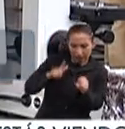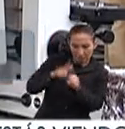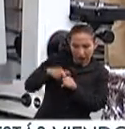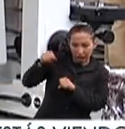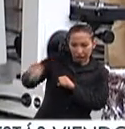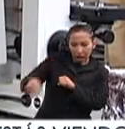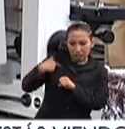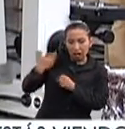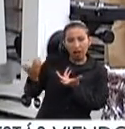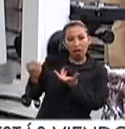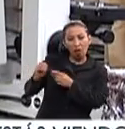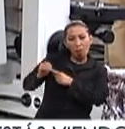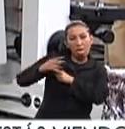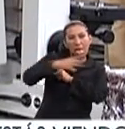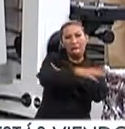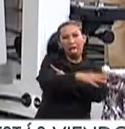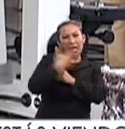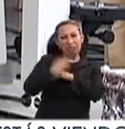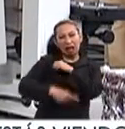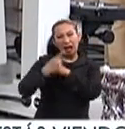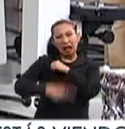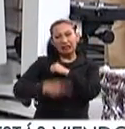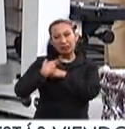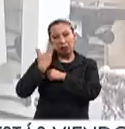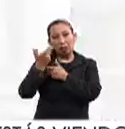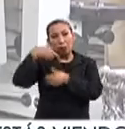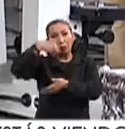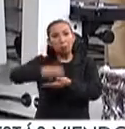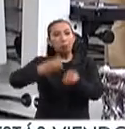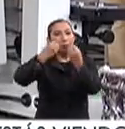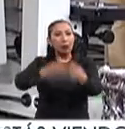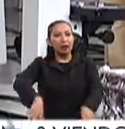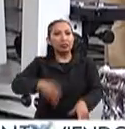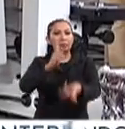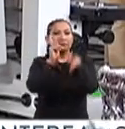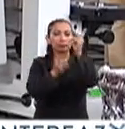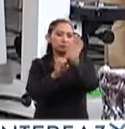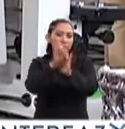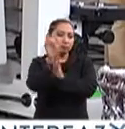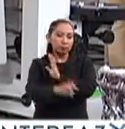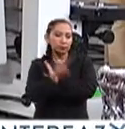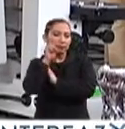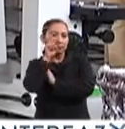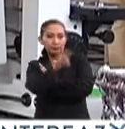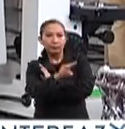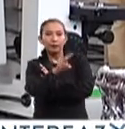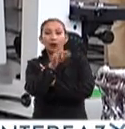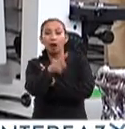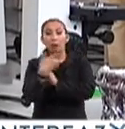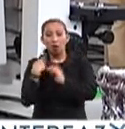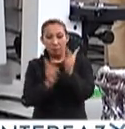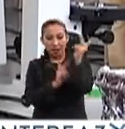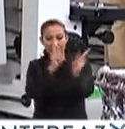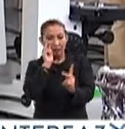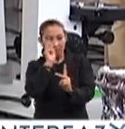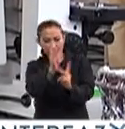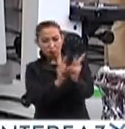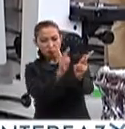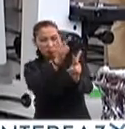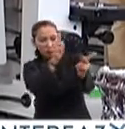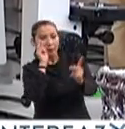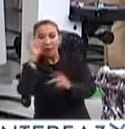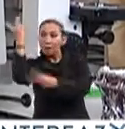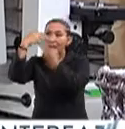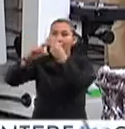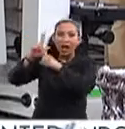organismos que nos van a causar un daño económico. Y bueno, el ejemplo claro es cuando en un cultivo pues nos llegan